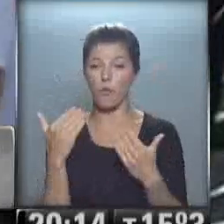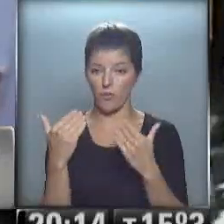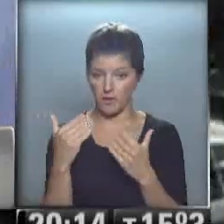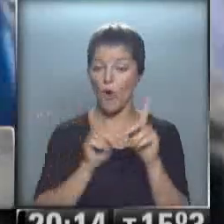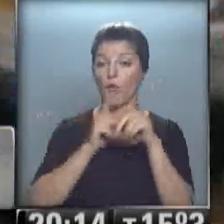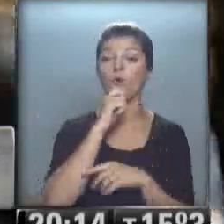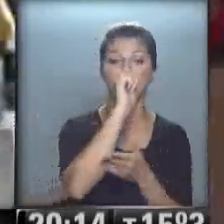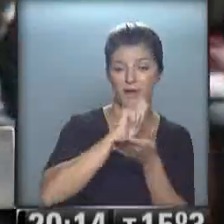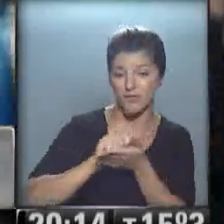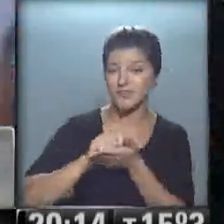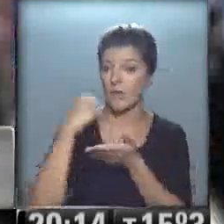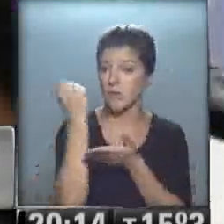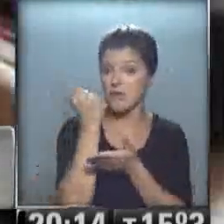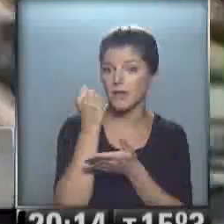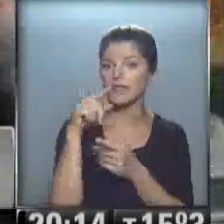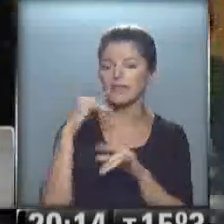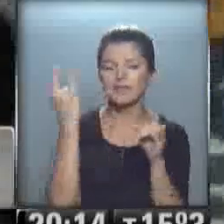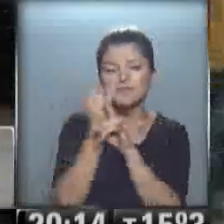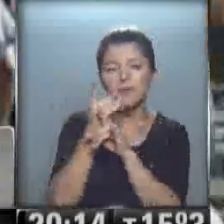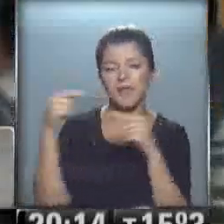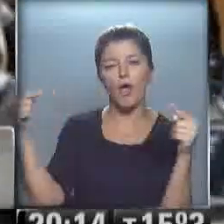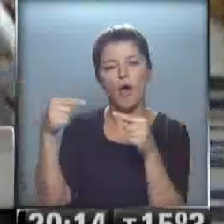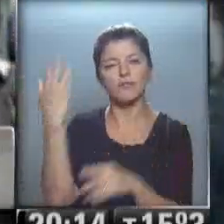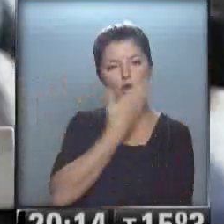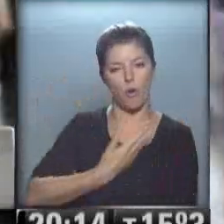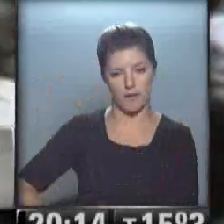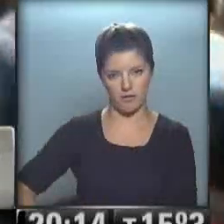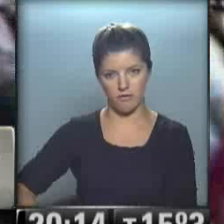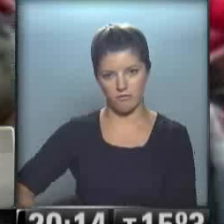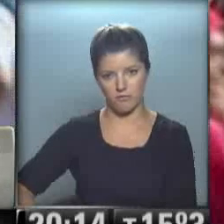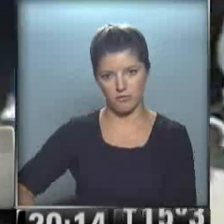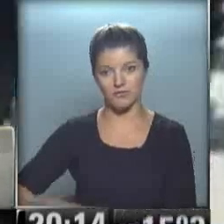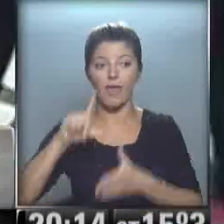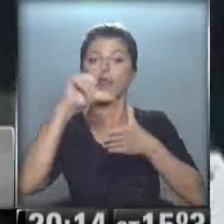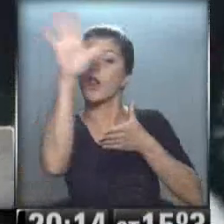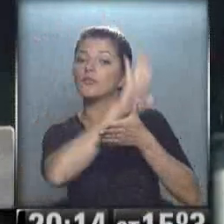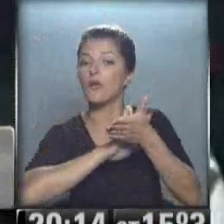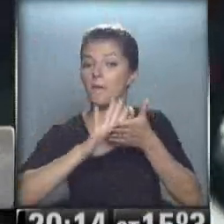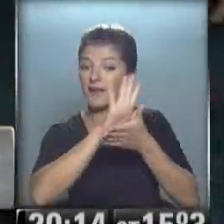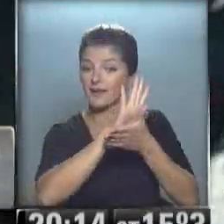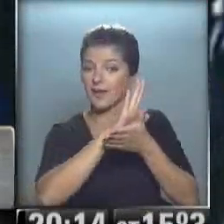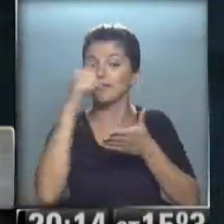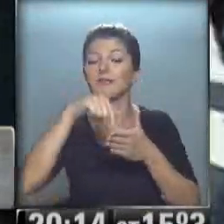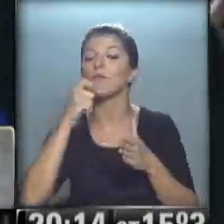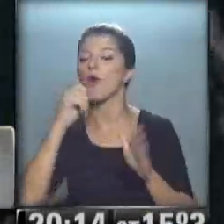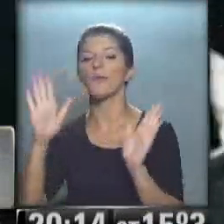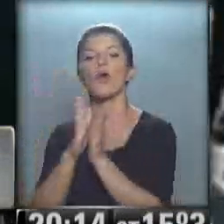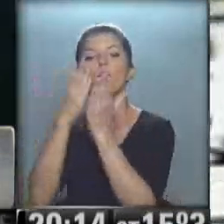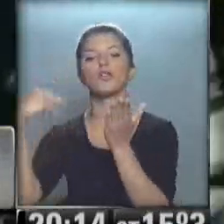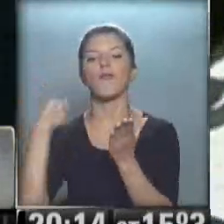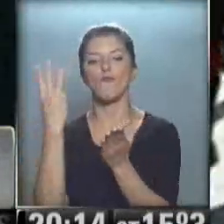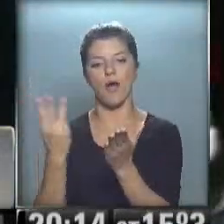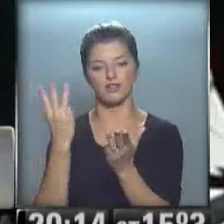periodistas que tradicionalmente están en contra de los gobiernos progresistas en la región, en el periódico el Washington Post y, por supuesto,